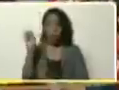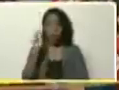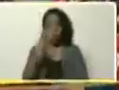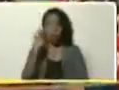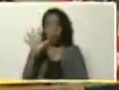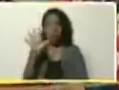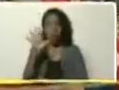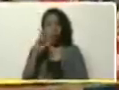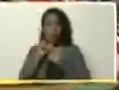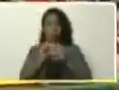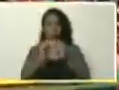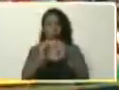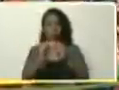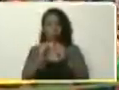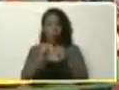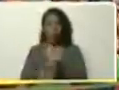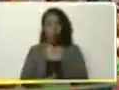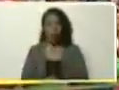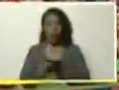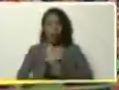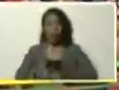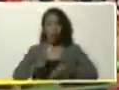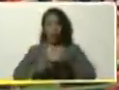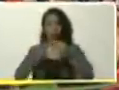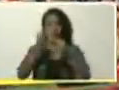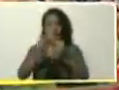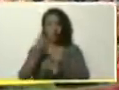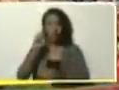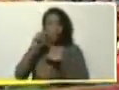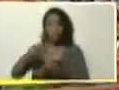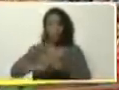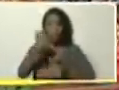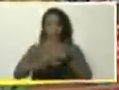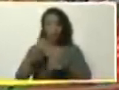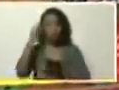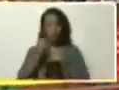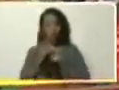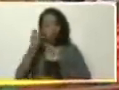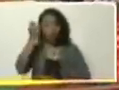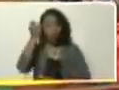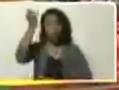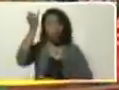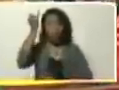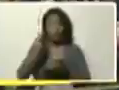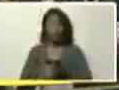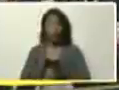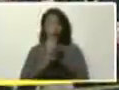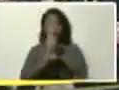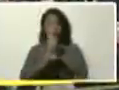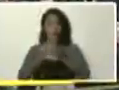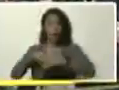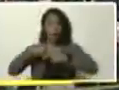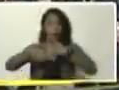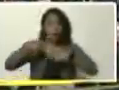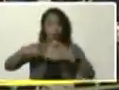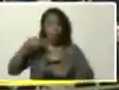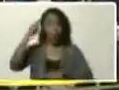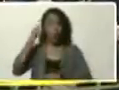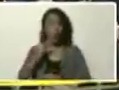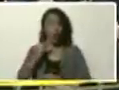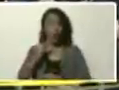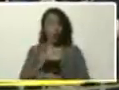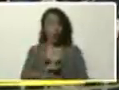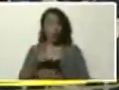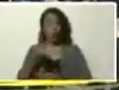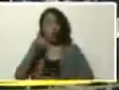2021-2025 para seguir en la construcción del proyecto bolivariano, de los ideales del líder de la revolución bolivariana Hugo